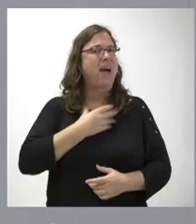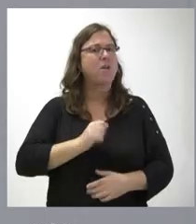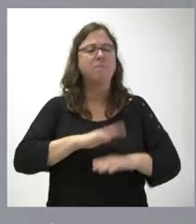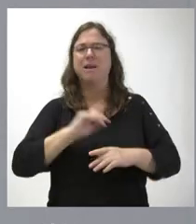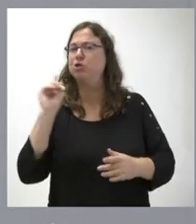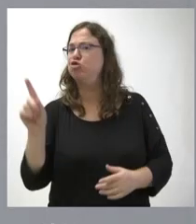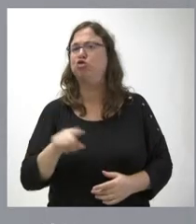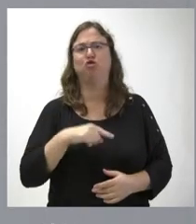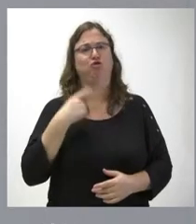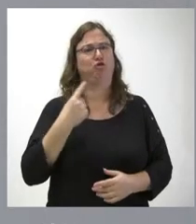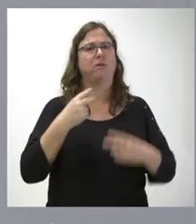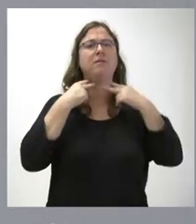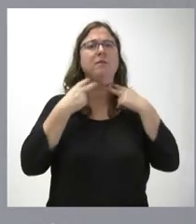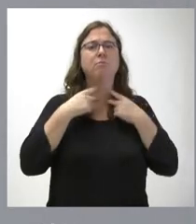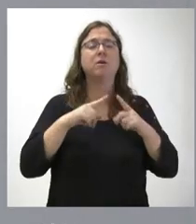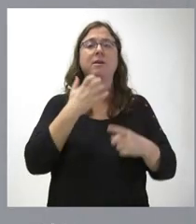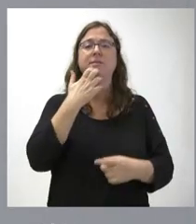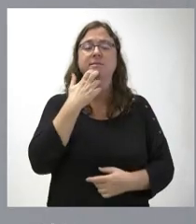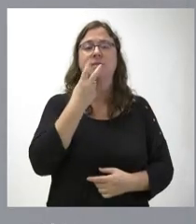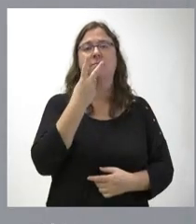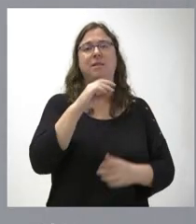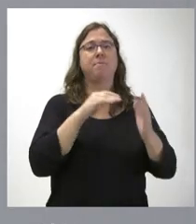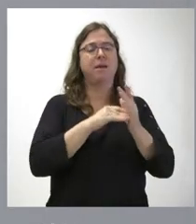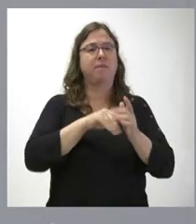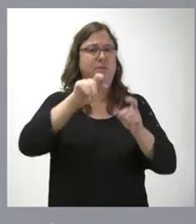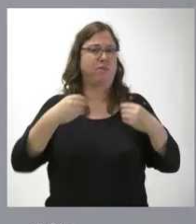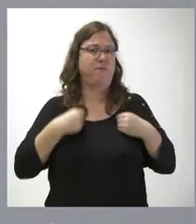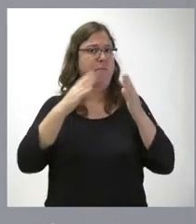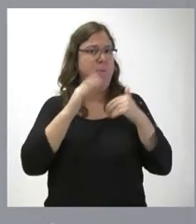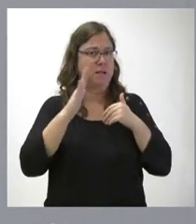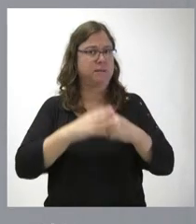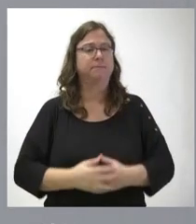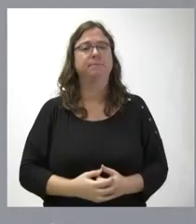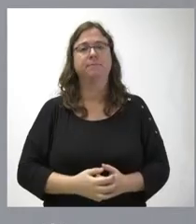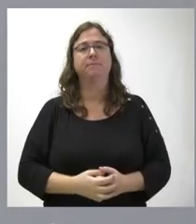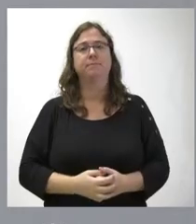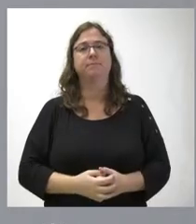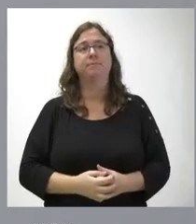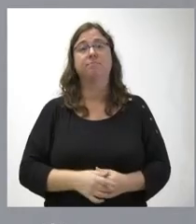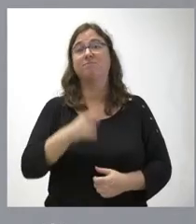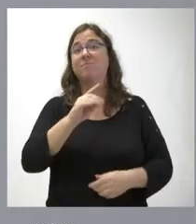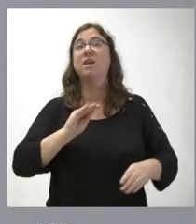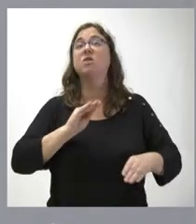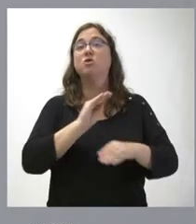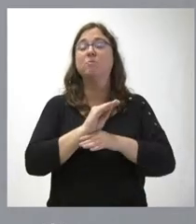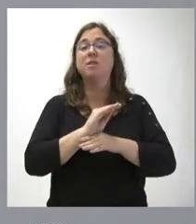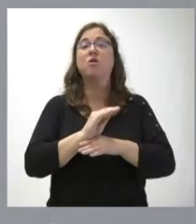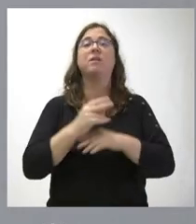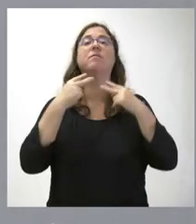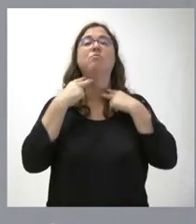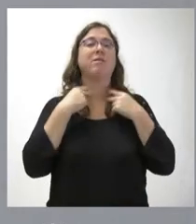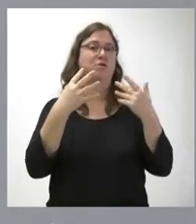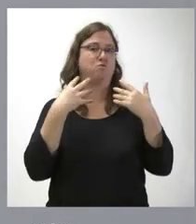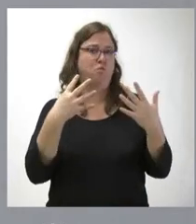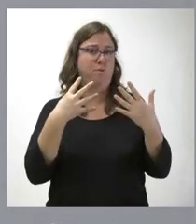diputaciones y ayuntamientos de más de 20,000 habitantes que lo han solicitado son subvenciones a nu diputaciones provinciales Y